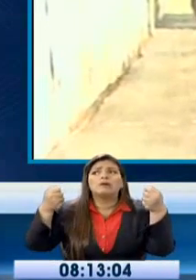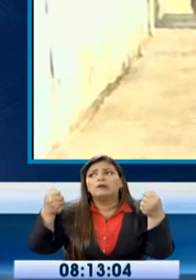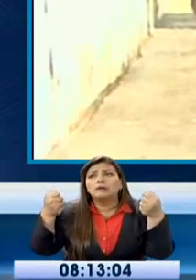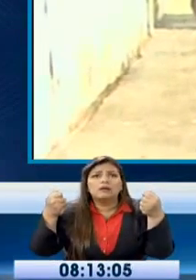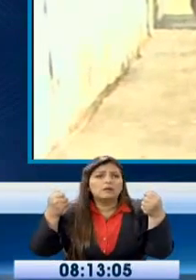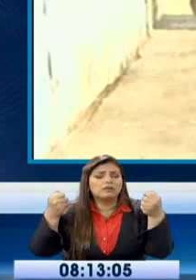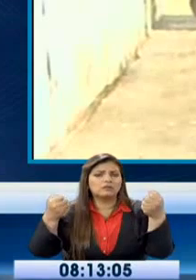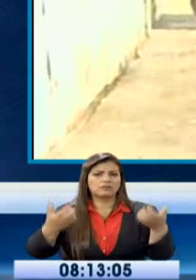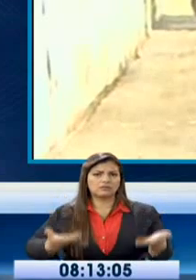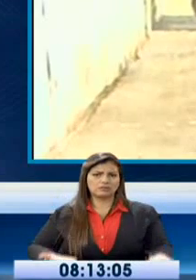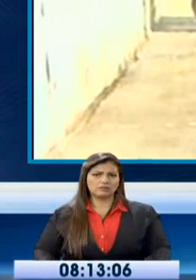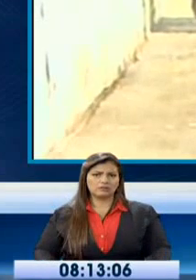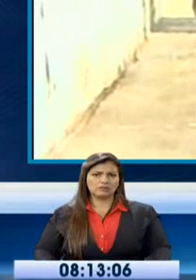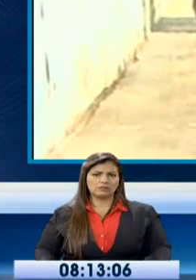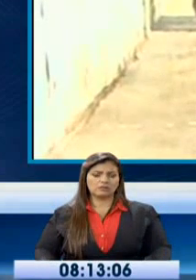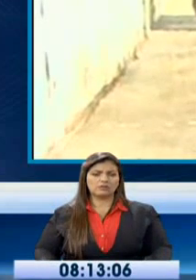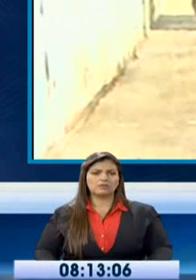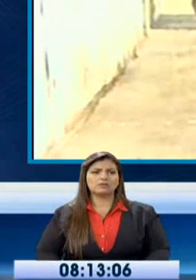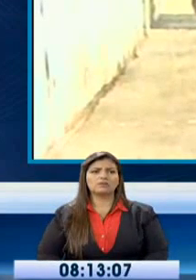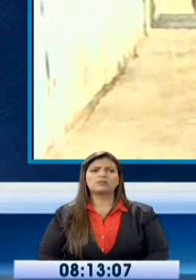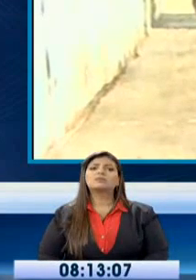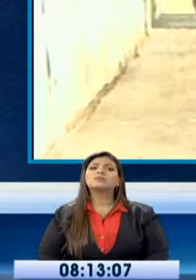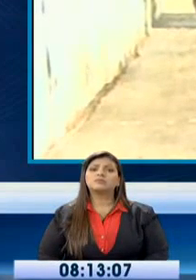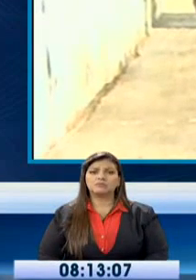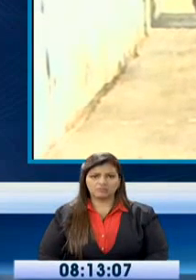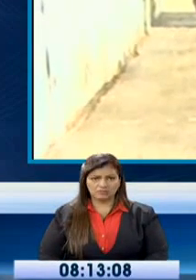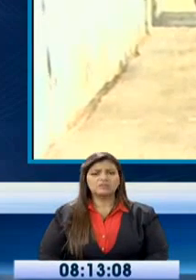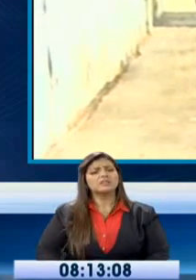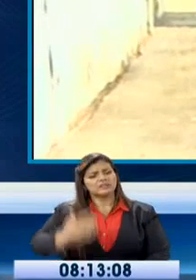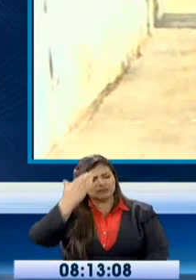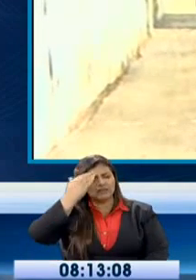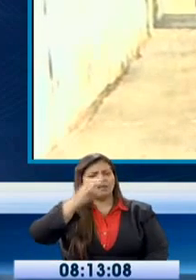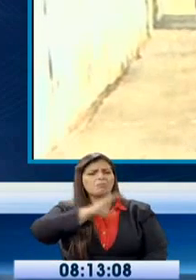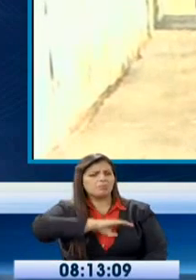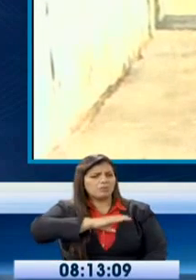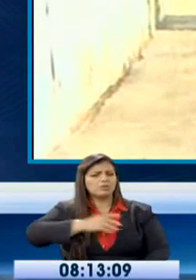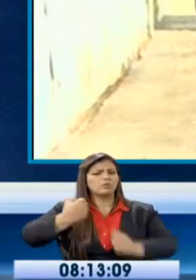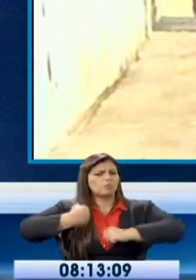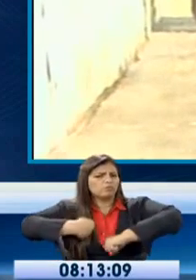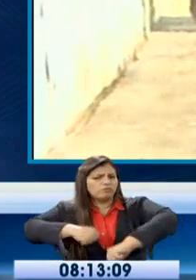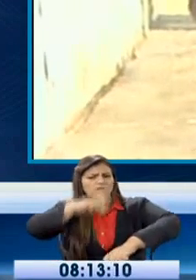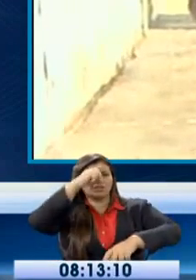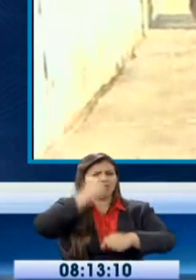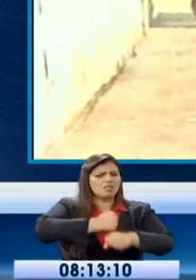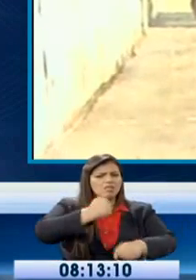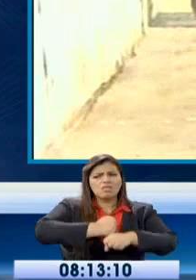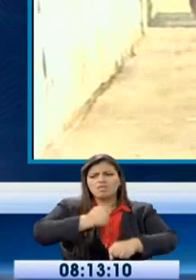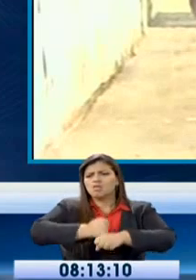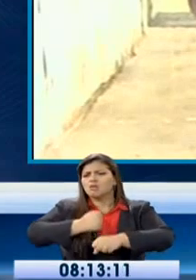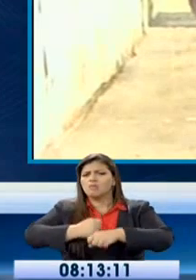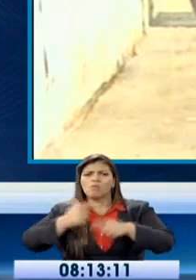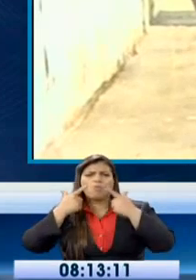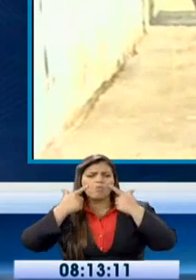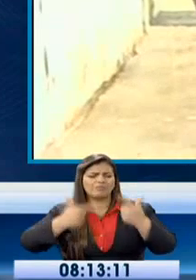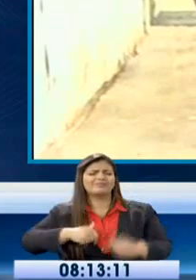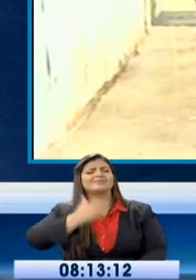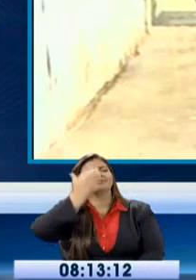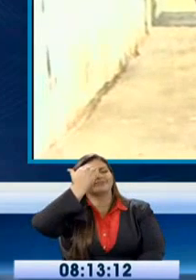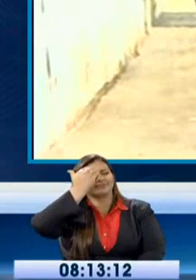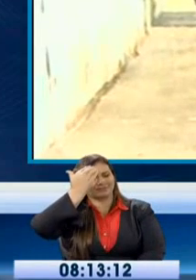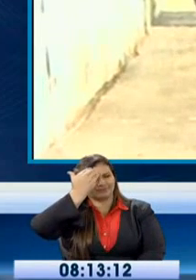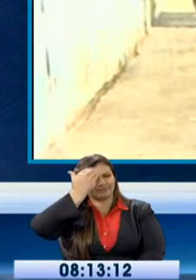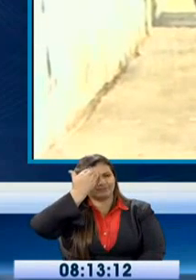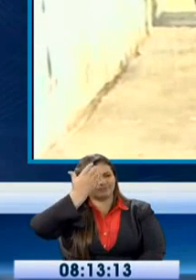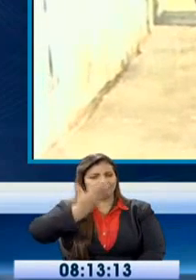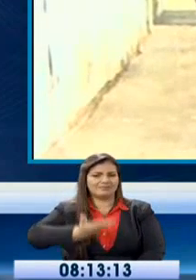Y esto, porque hay que reconocerlo, esto, pese a todo el esfuerzo que hace la policía, no podemos parar un policía en cada esquina. No podemos soslayar el